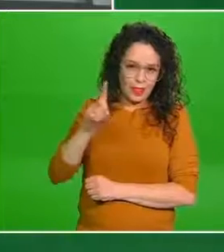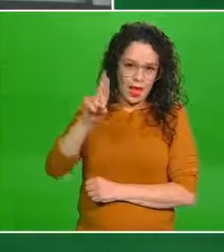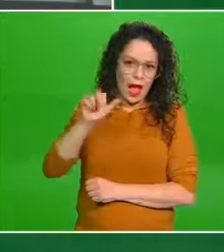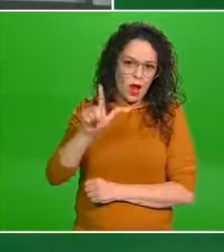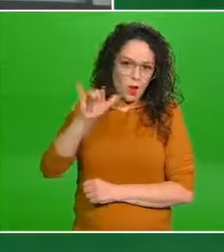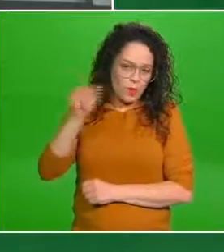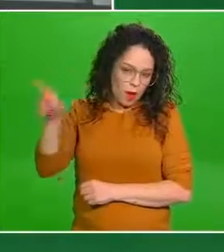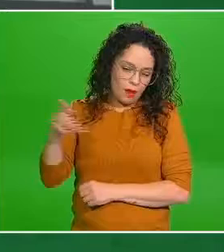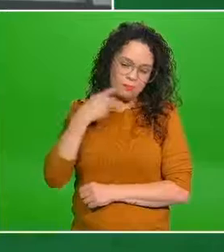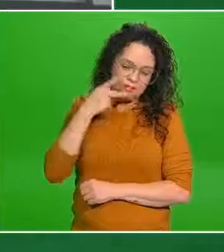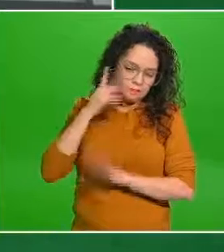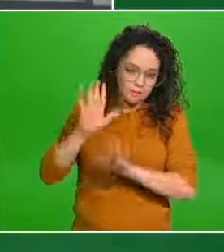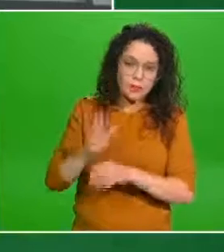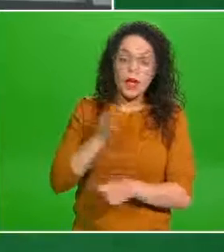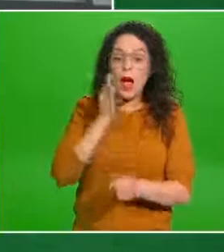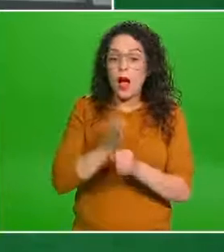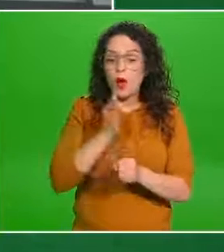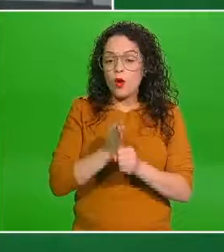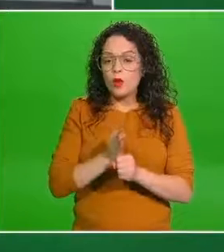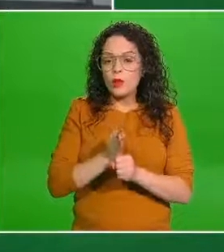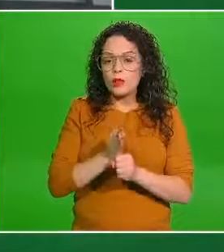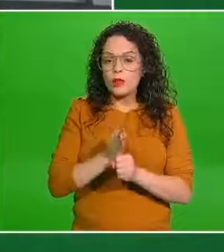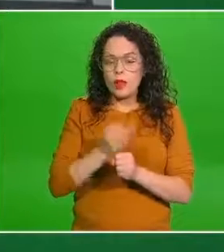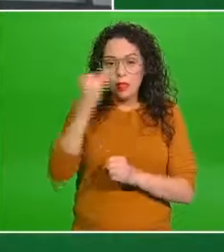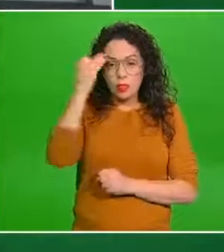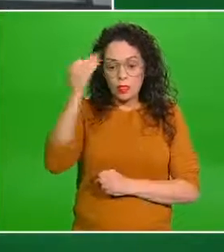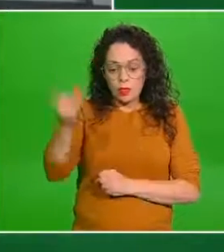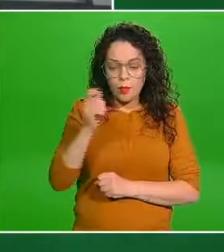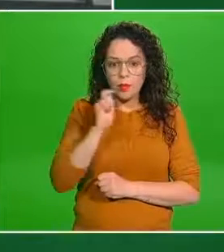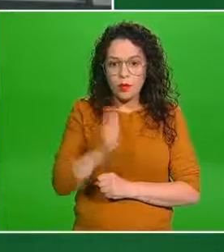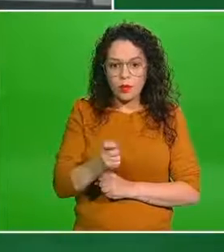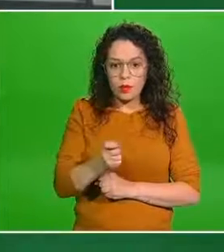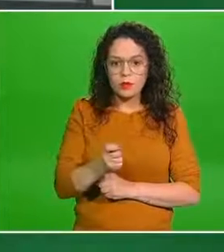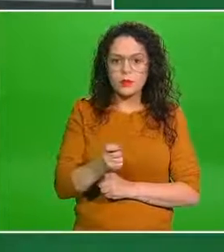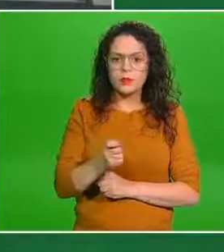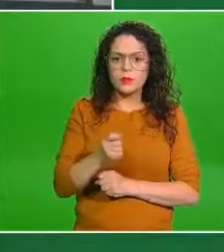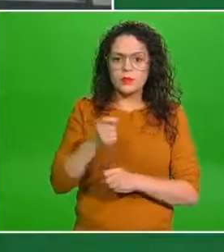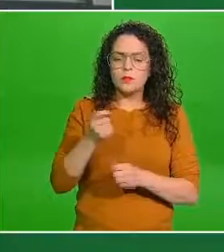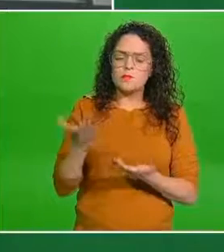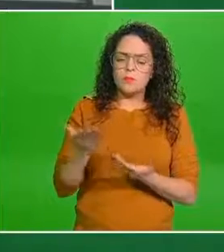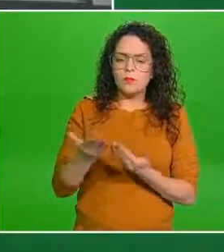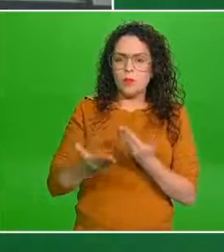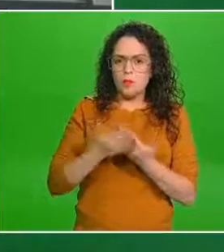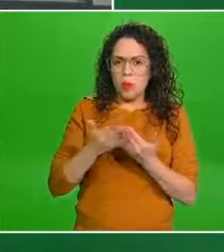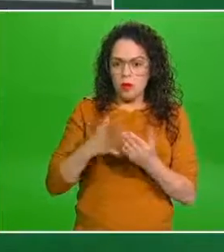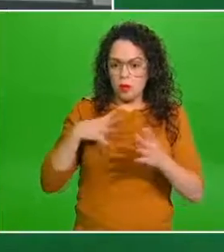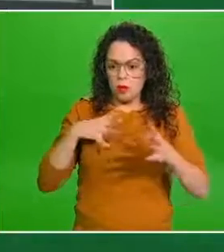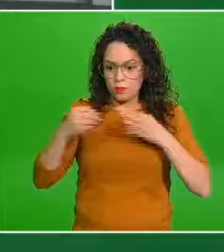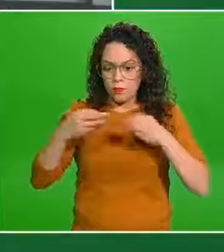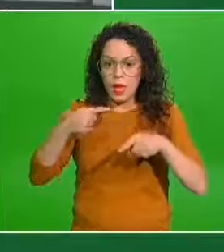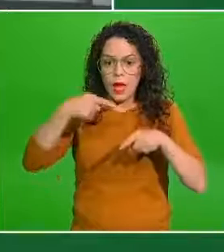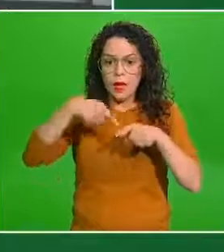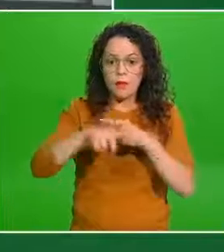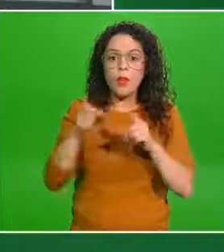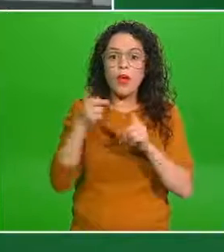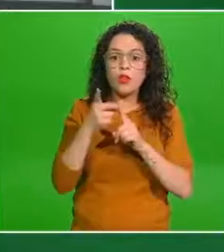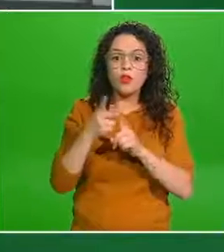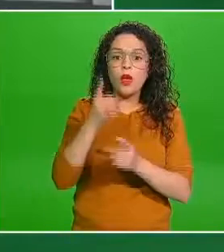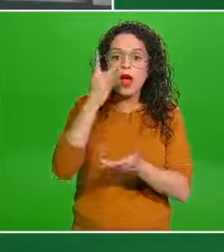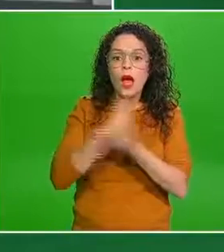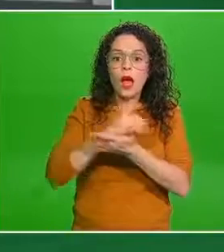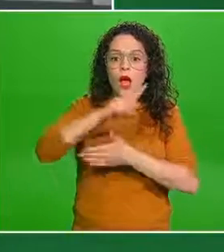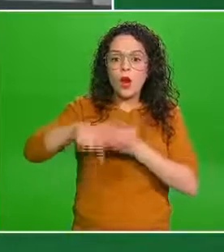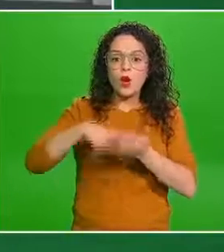un momento en donde estos pequeños o múltiples brotes se van a empezar a presentar en determinadas localidades donde tenemos aún